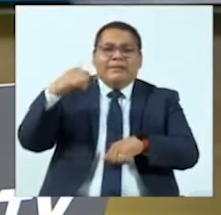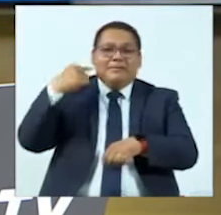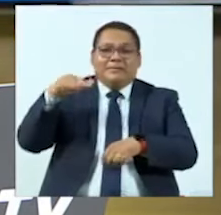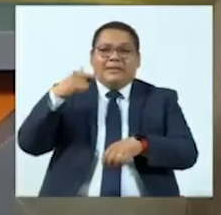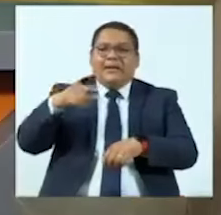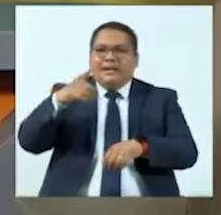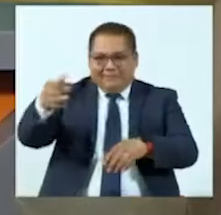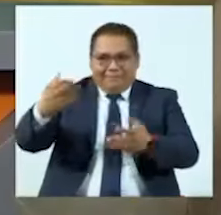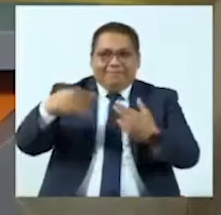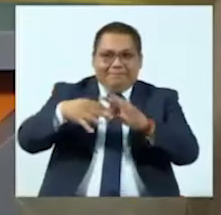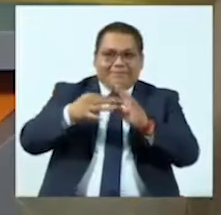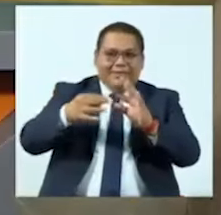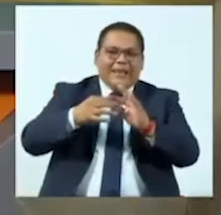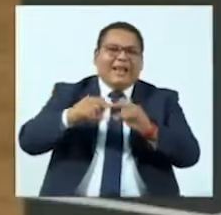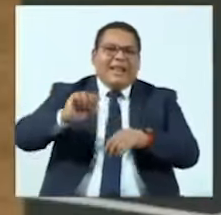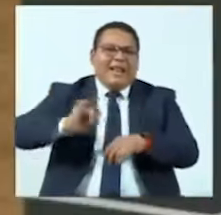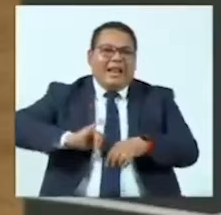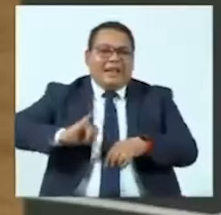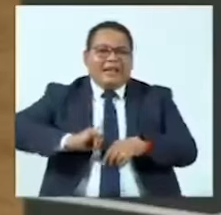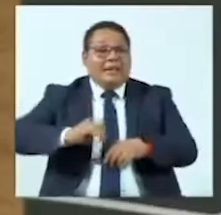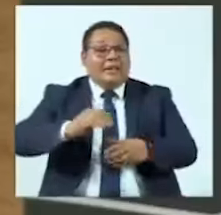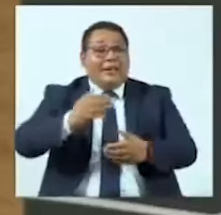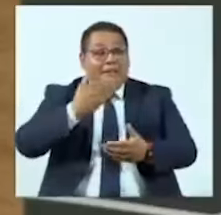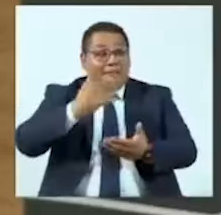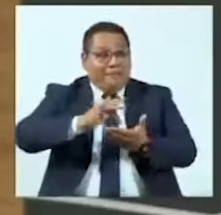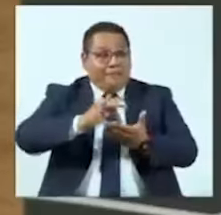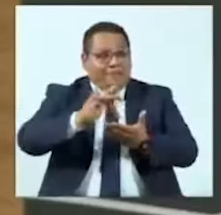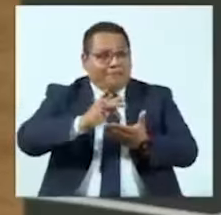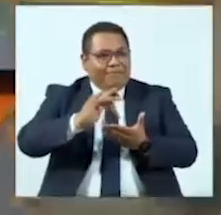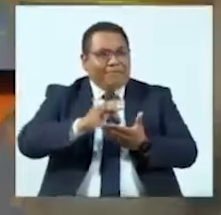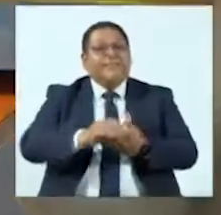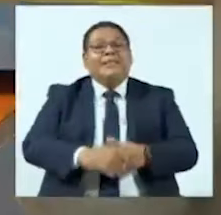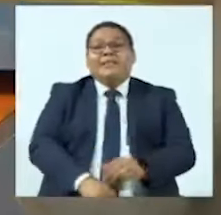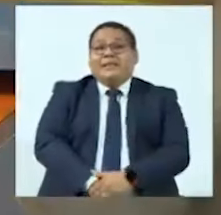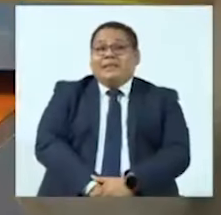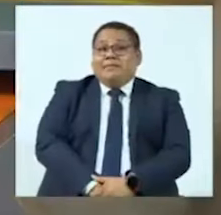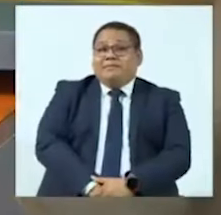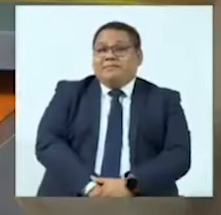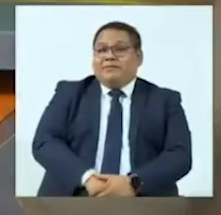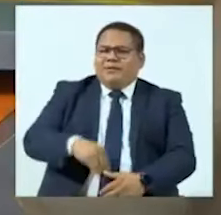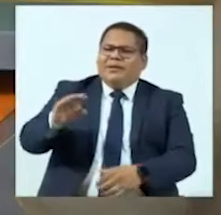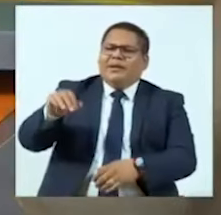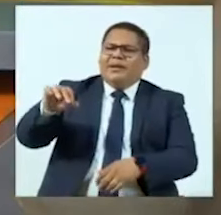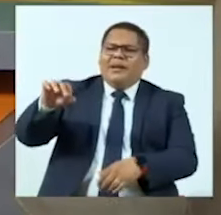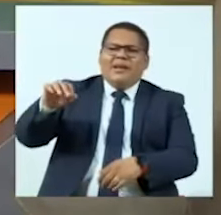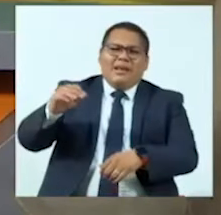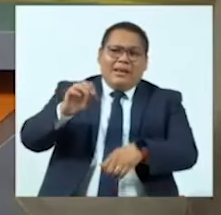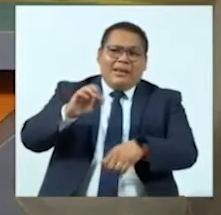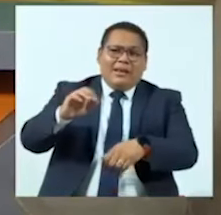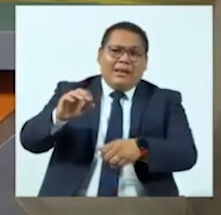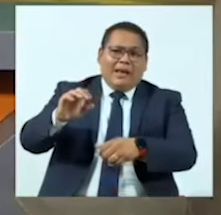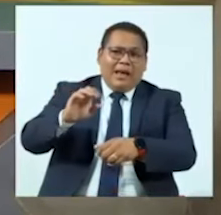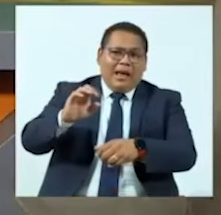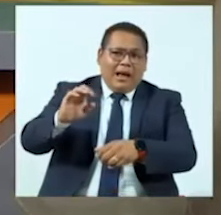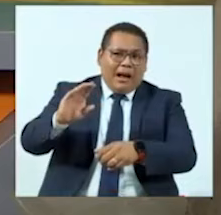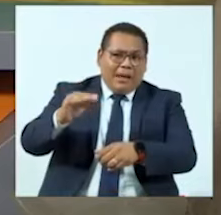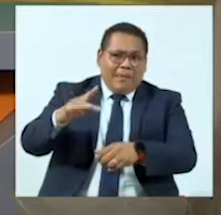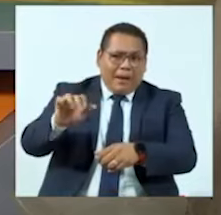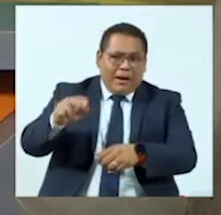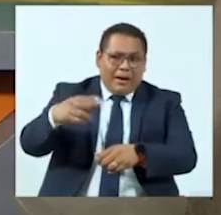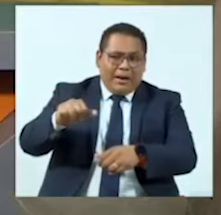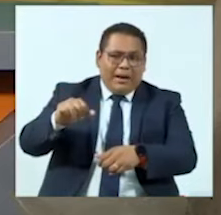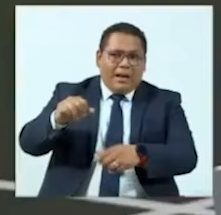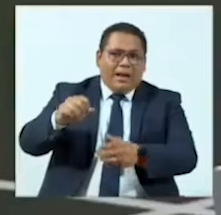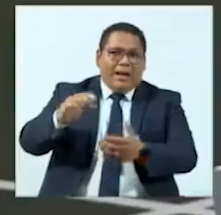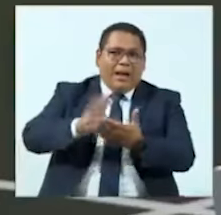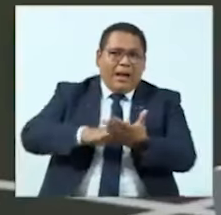mucho cómo está bienvenido Gracias por el espacio Agustín con gusto aquí estamos al contrario oiga que hay una campaña para sacar actas de lo que